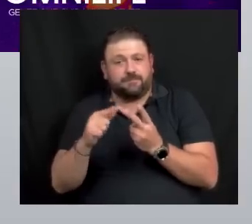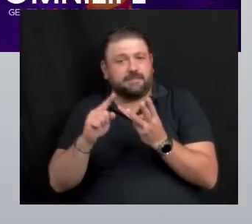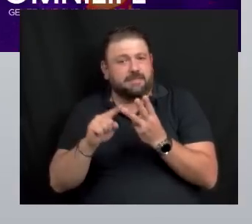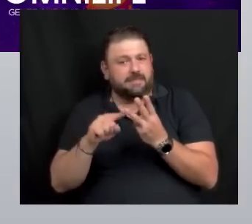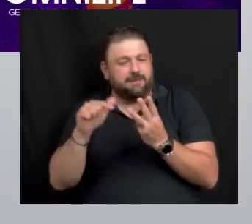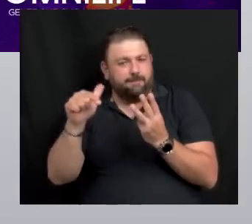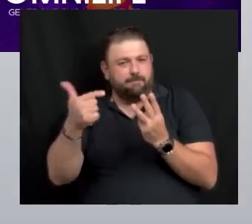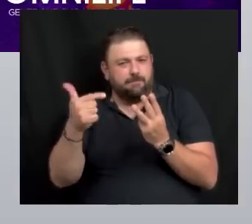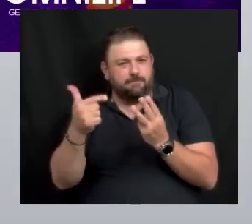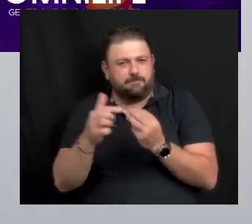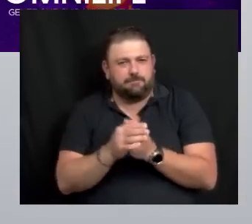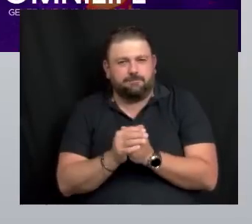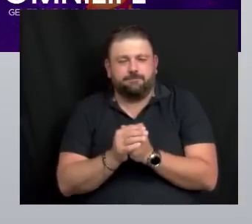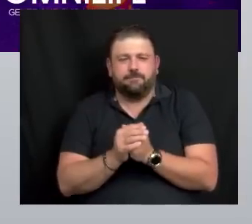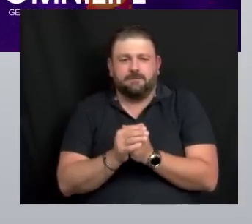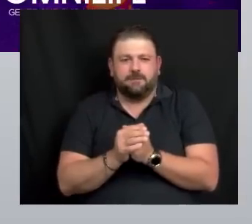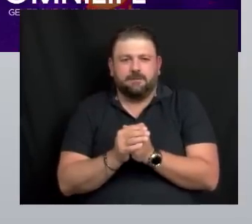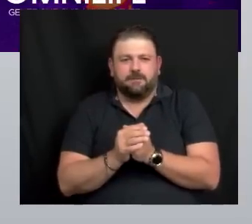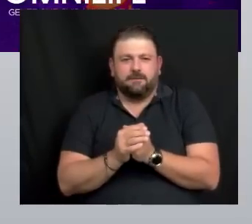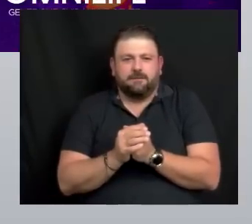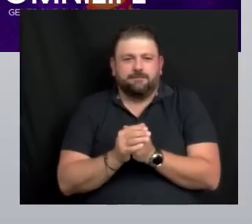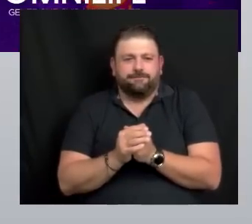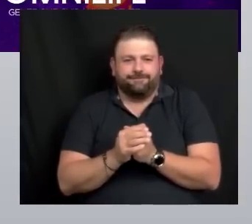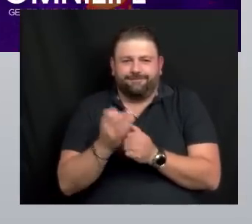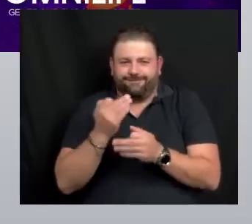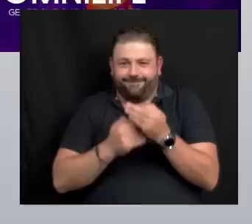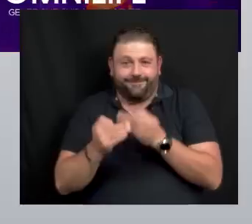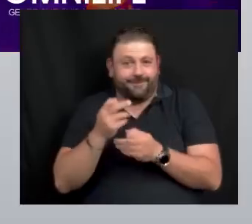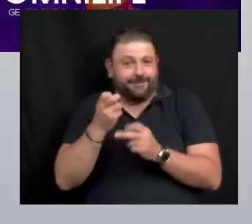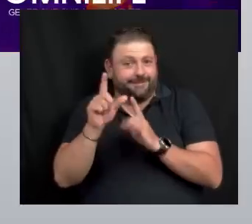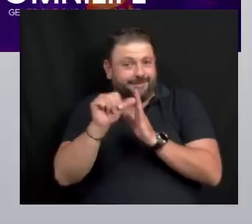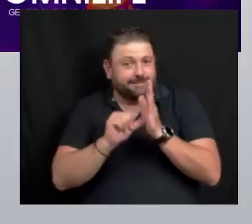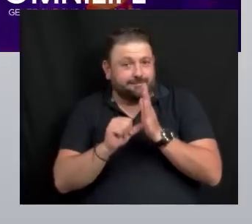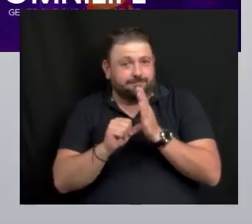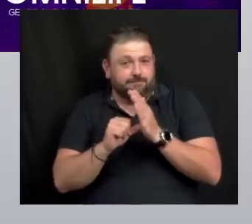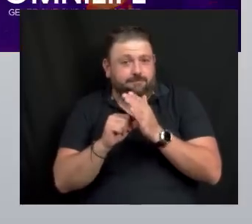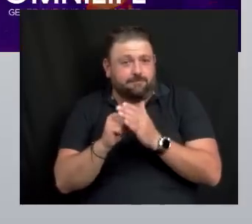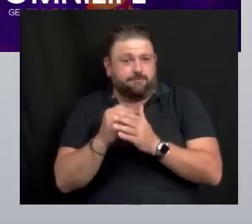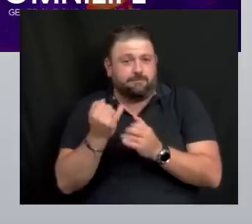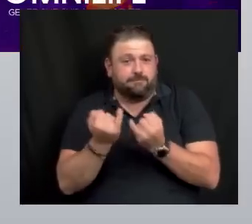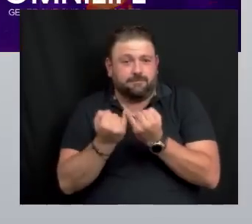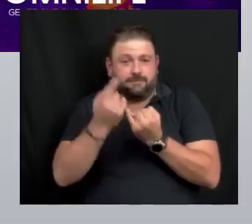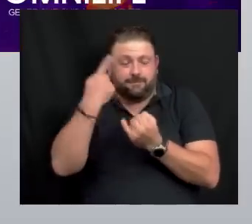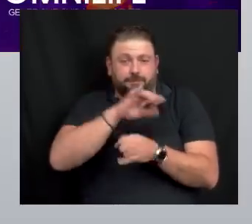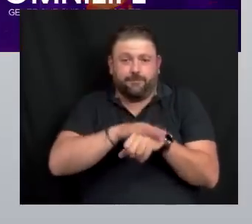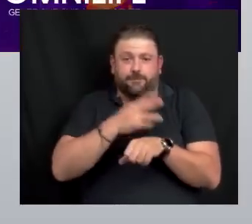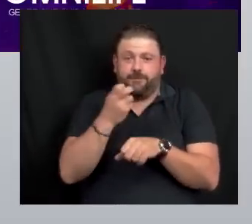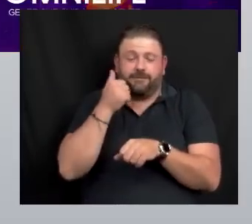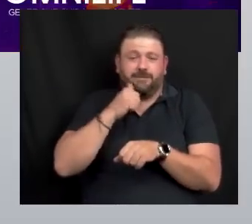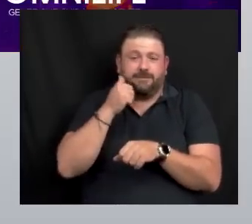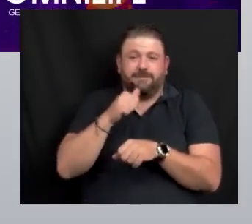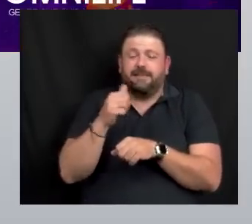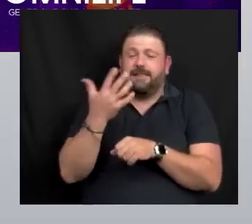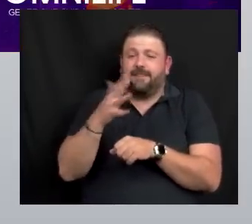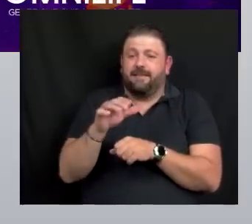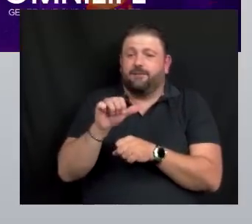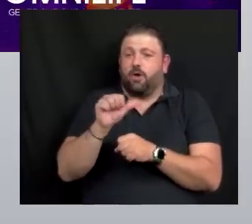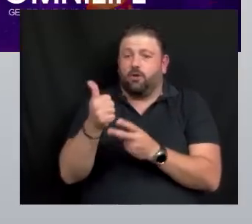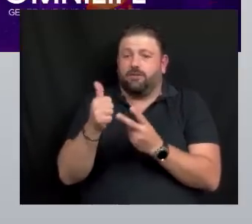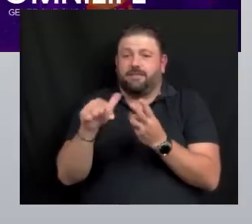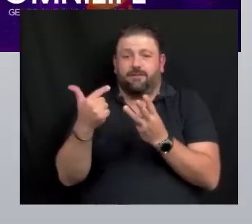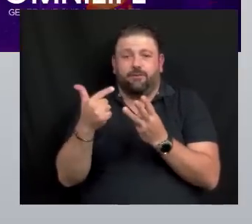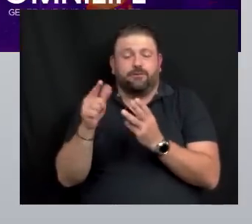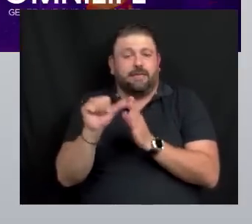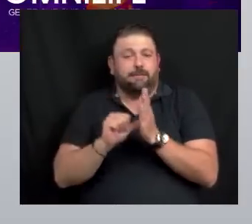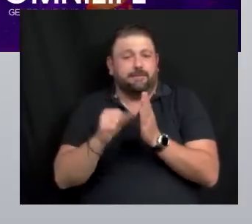Sí, 10. No, es que nosotros vamos a llegar antes. Ah, sí. Nosotros vamos a llegar antes. Por eso, 9, 10, 11 y 12, y todo lo que quieran tener. Sí, 10, 11 y